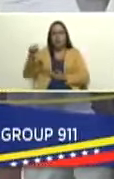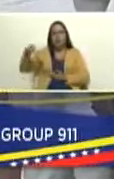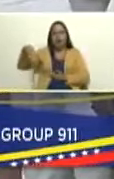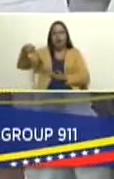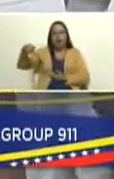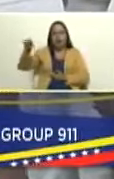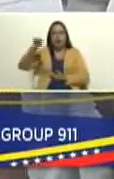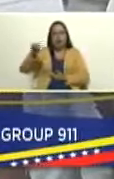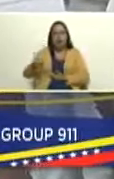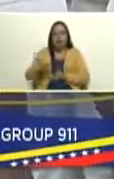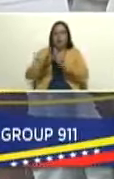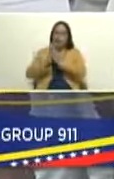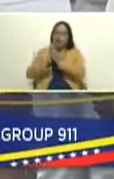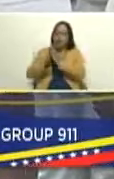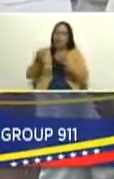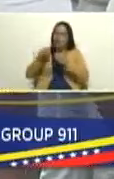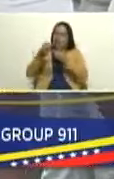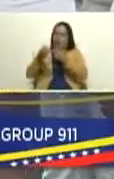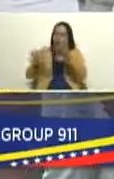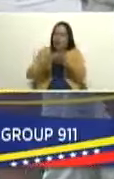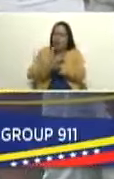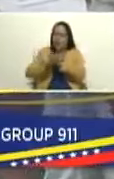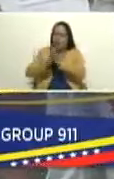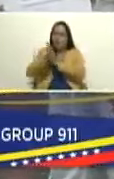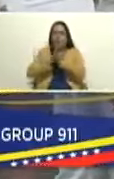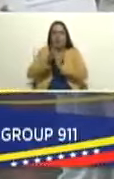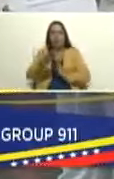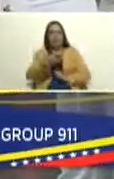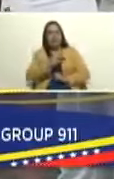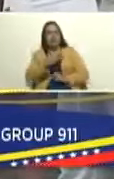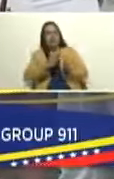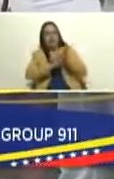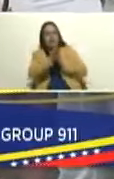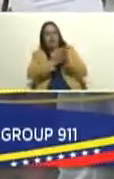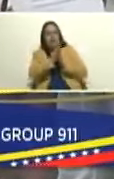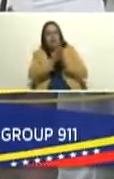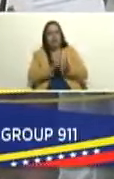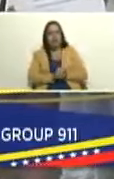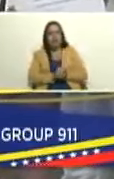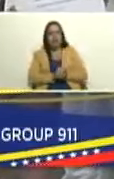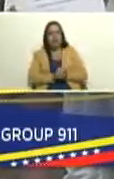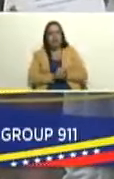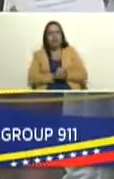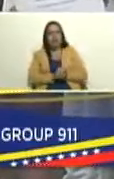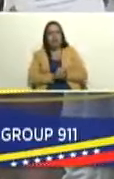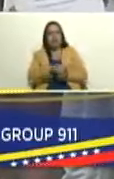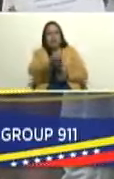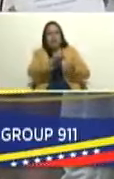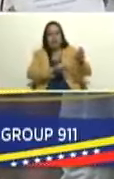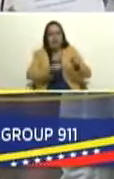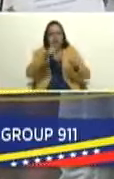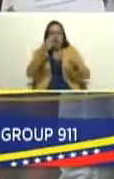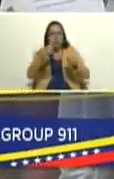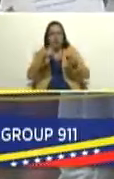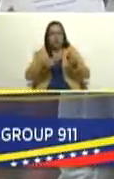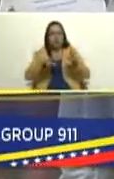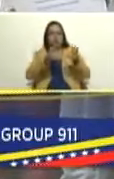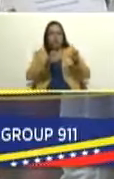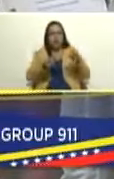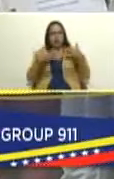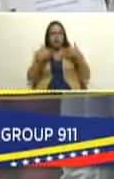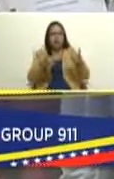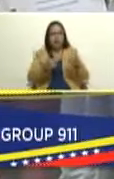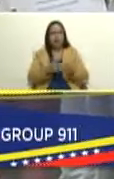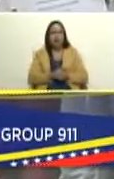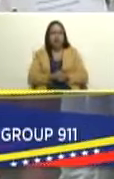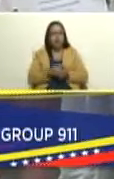Cuéntanos de tu emprendimiento, Joanny. Bueno, mi emprendimiento es básicamente adquirir nuevos equipos en cuanto a peluquería